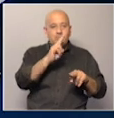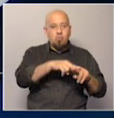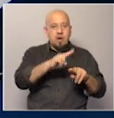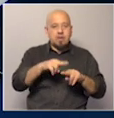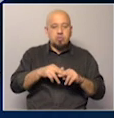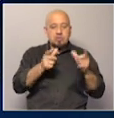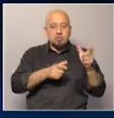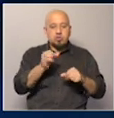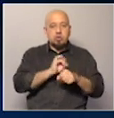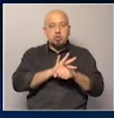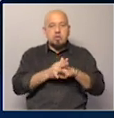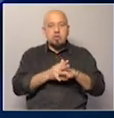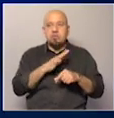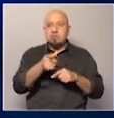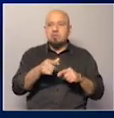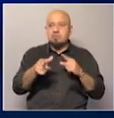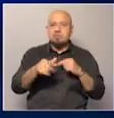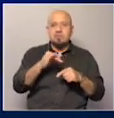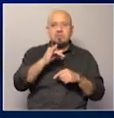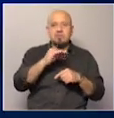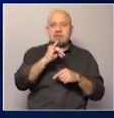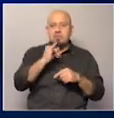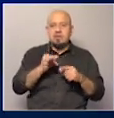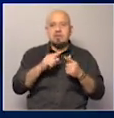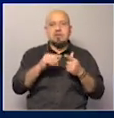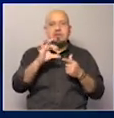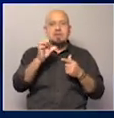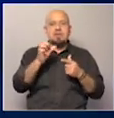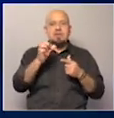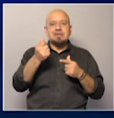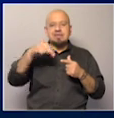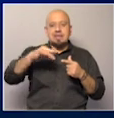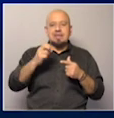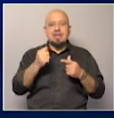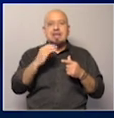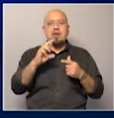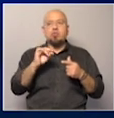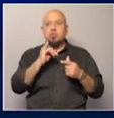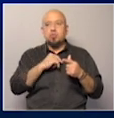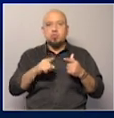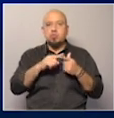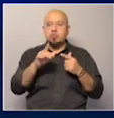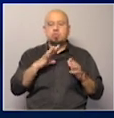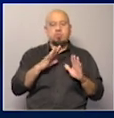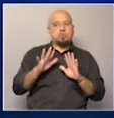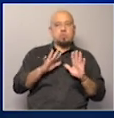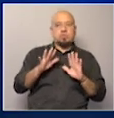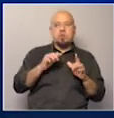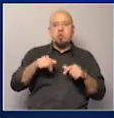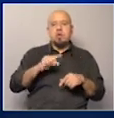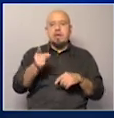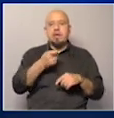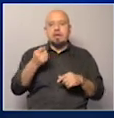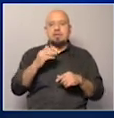de los cadáveres acumulándose en la paz o en santa cruz por ejemplo golpearon muy duro al gobierno interino encabezado por la hoy ex